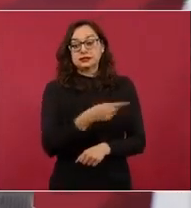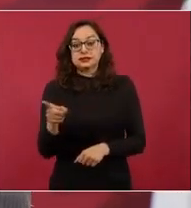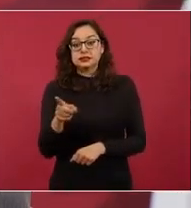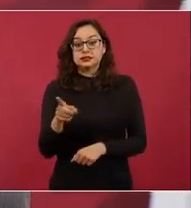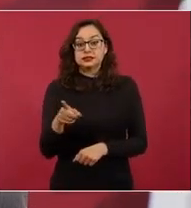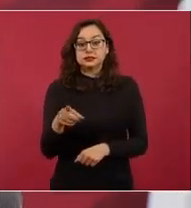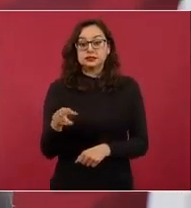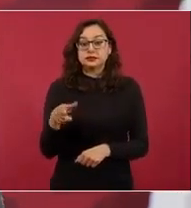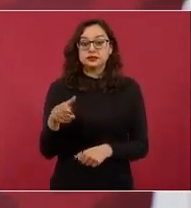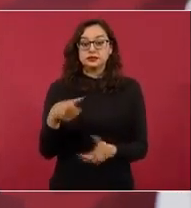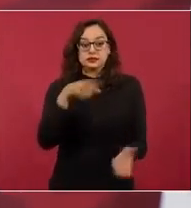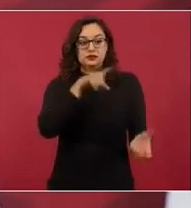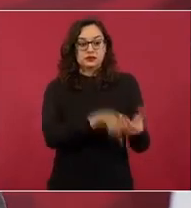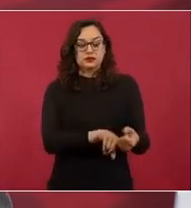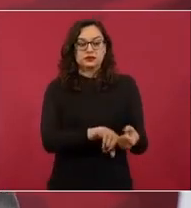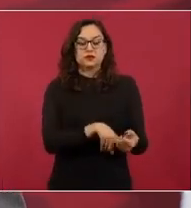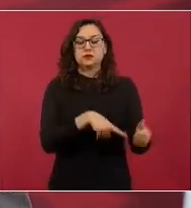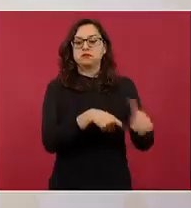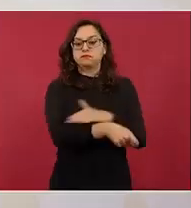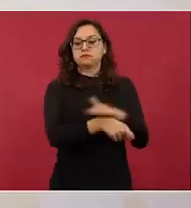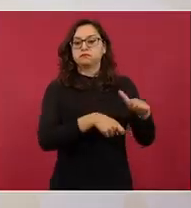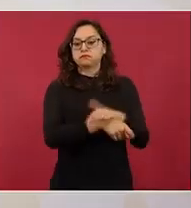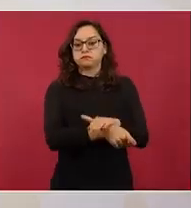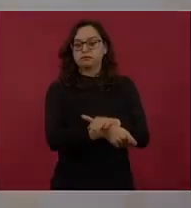de los medios conservadores, otros de asociaciones.